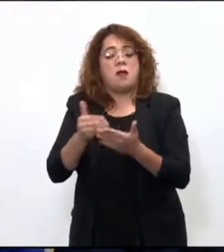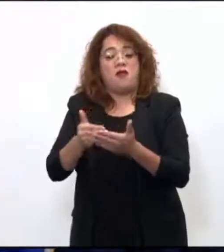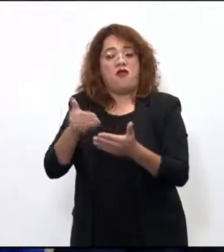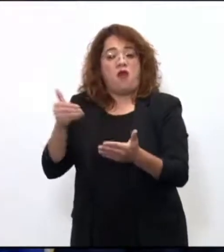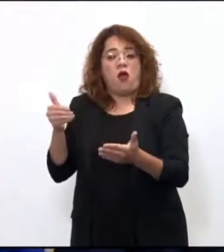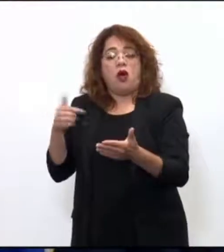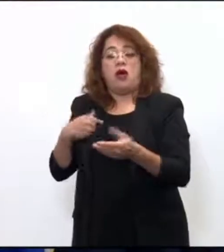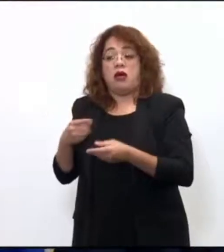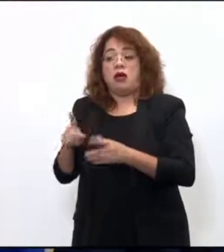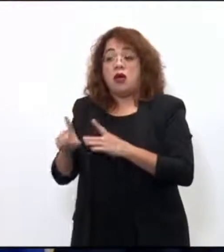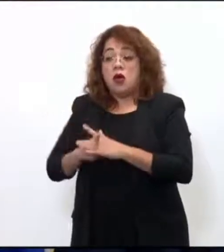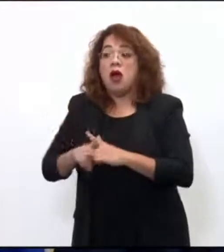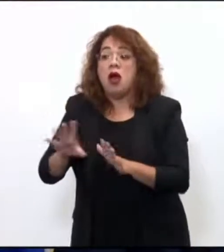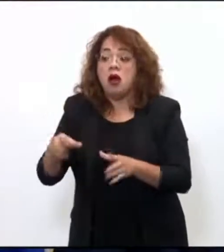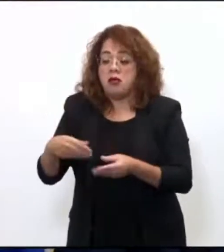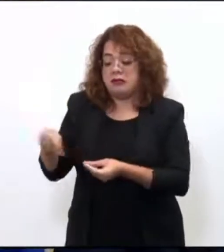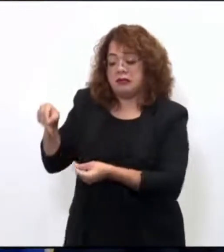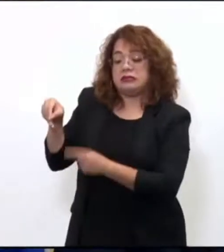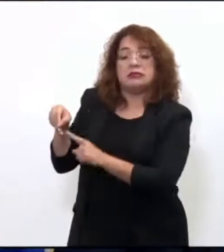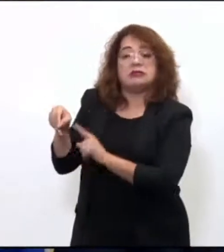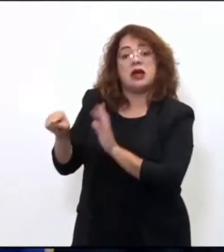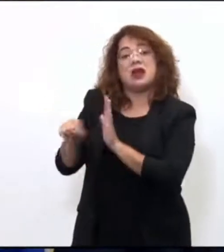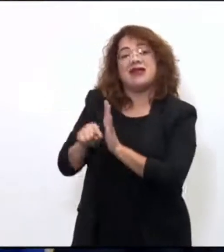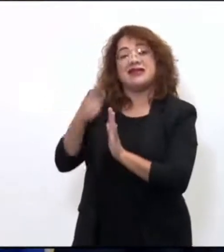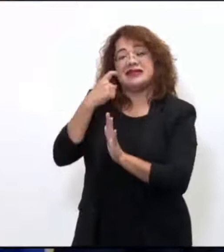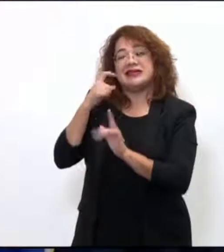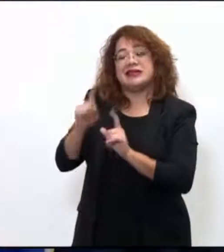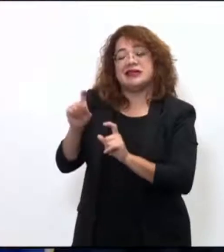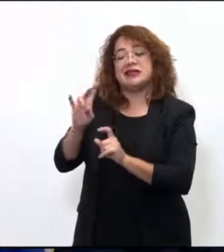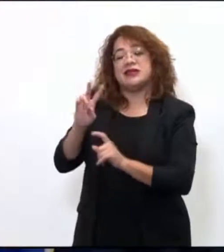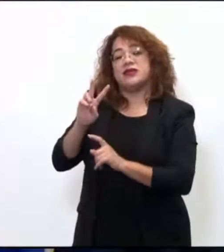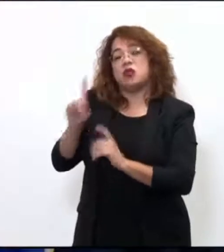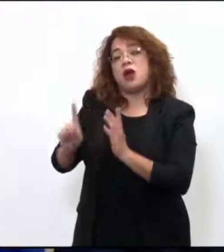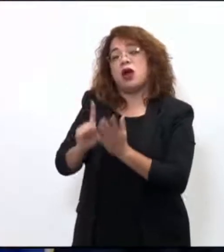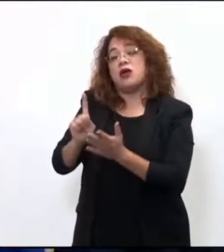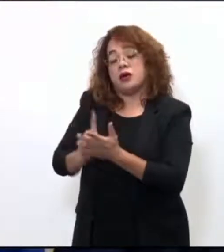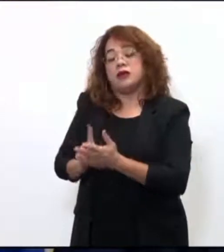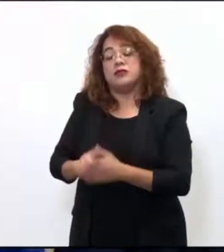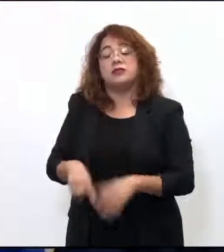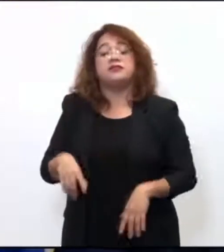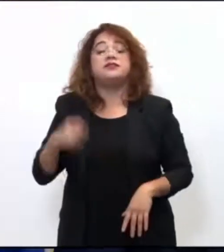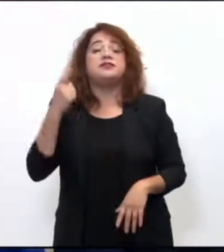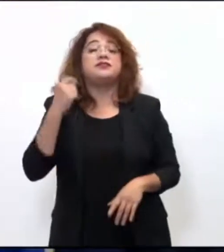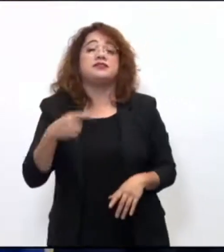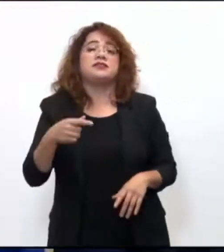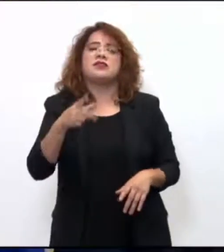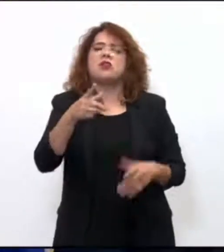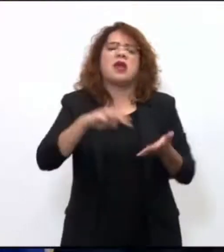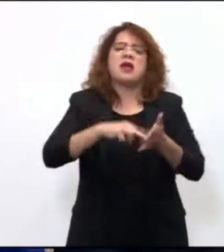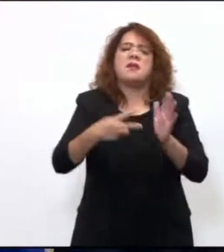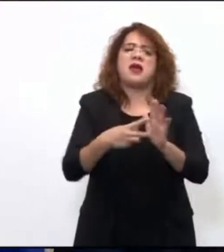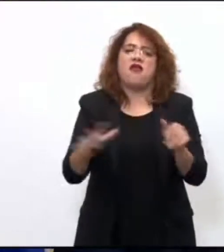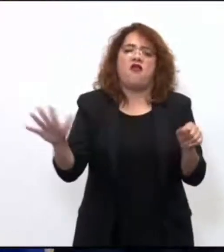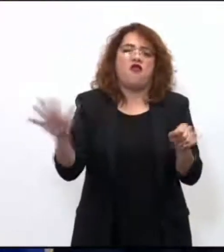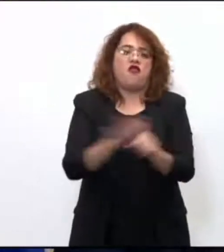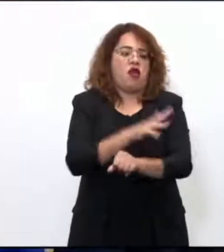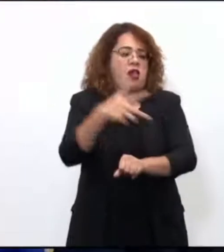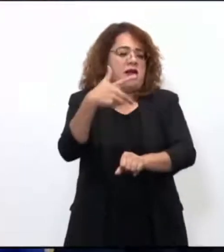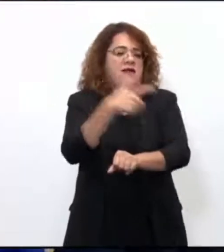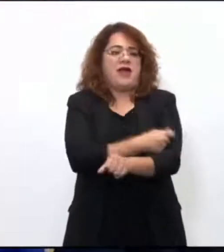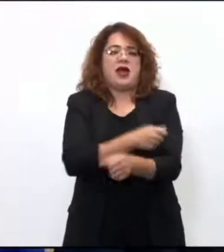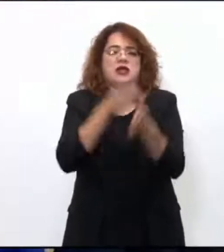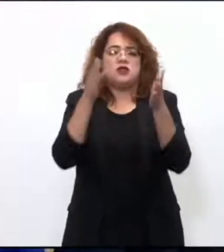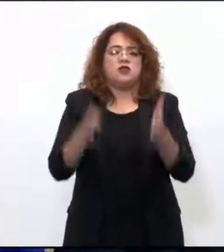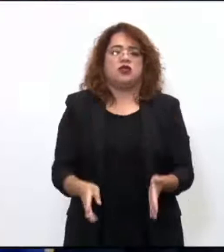Como recordatorio, se considera que una persona está completamente vacunada 2